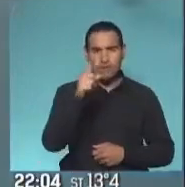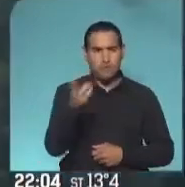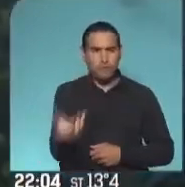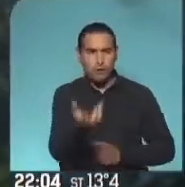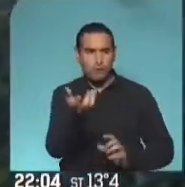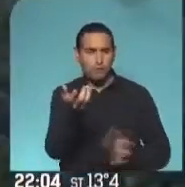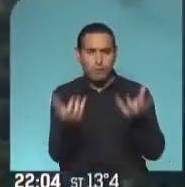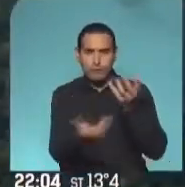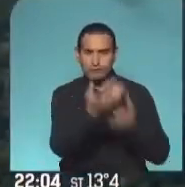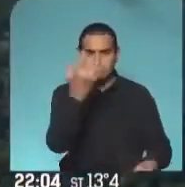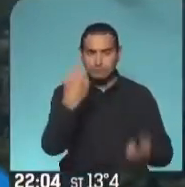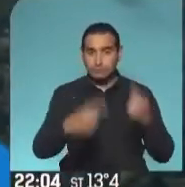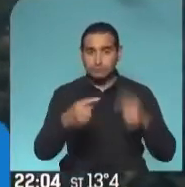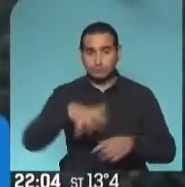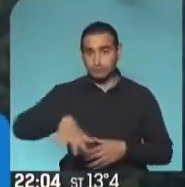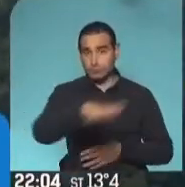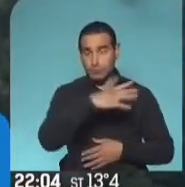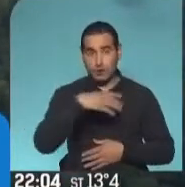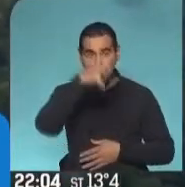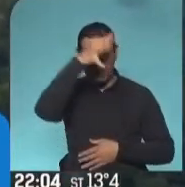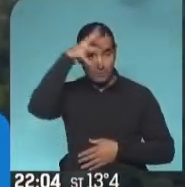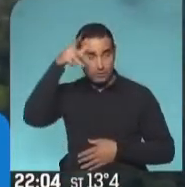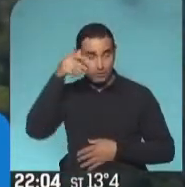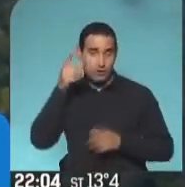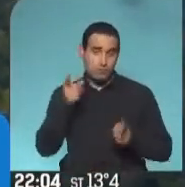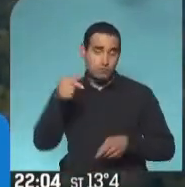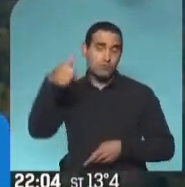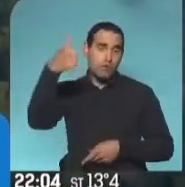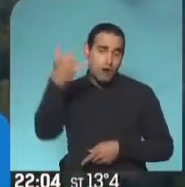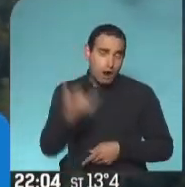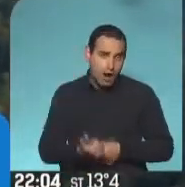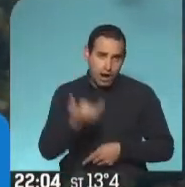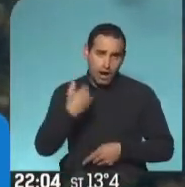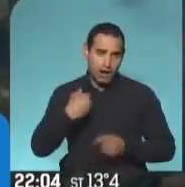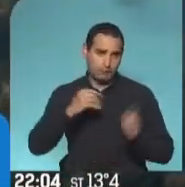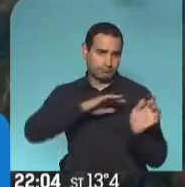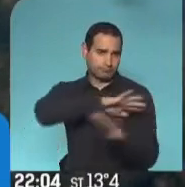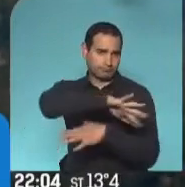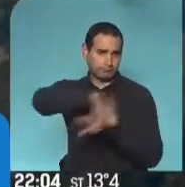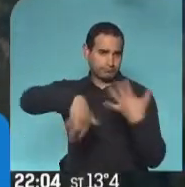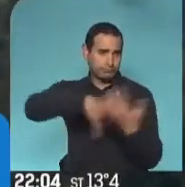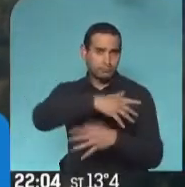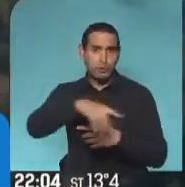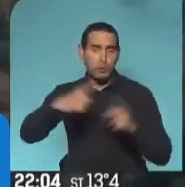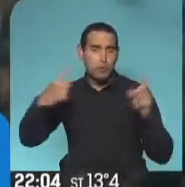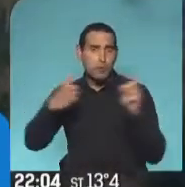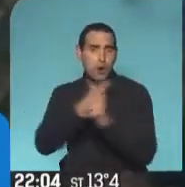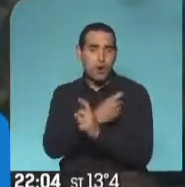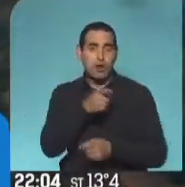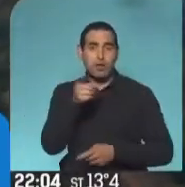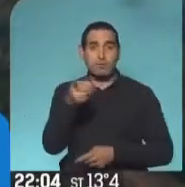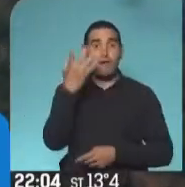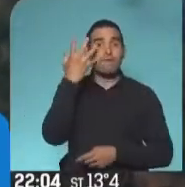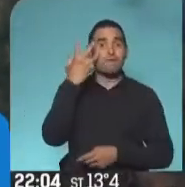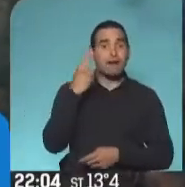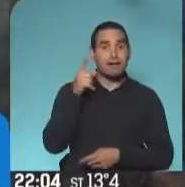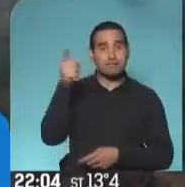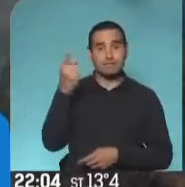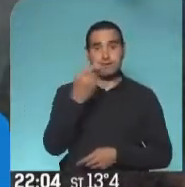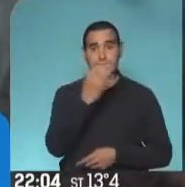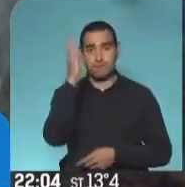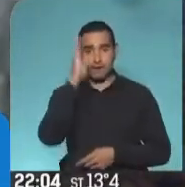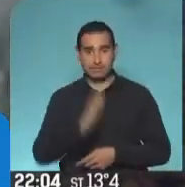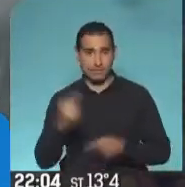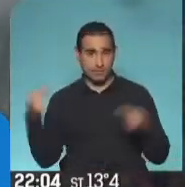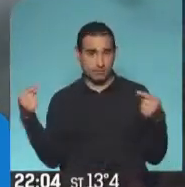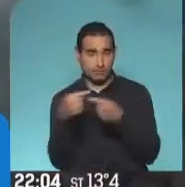allí en el Amazonas, pero a su vez también esto ha creado una crisis bilateral con Francia en particular,